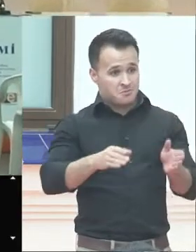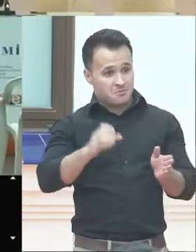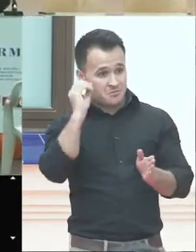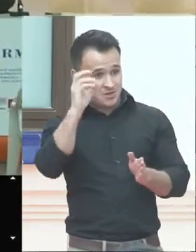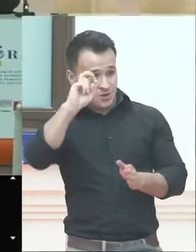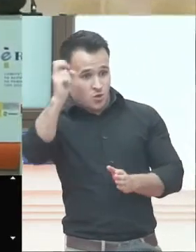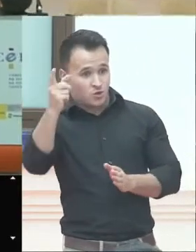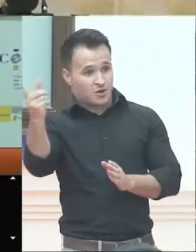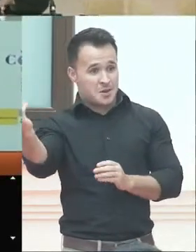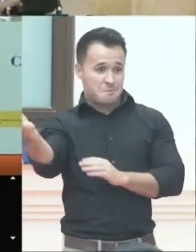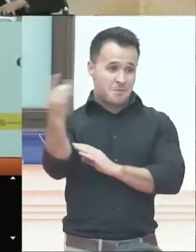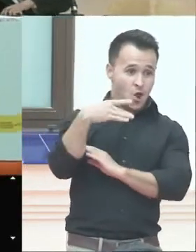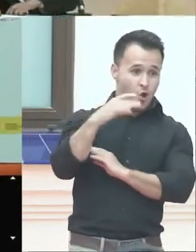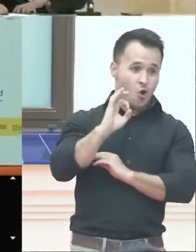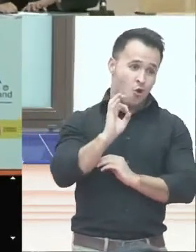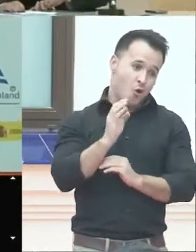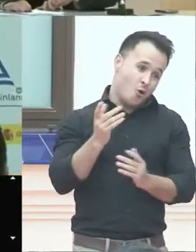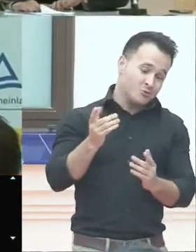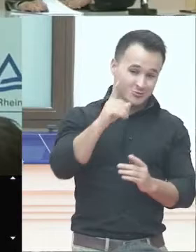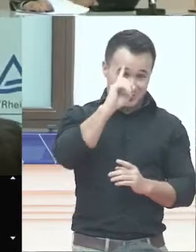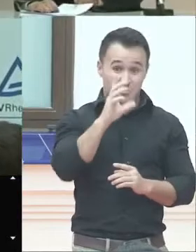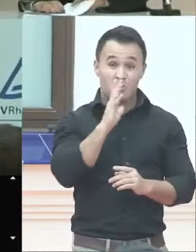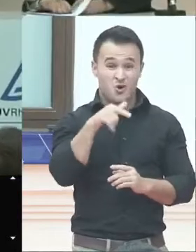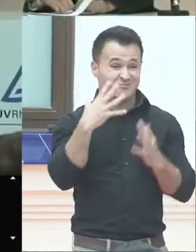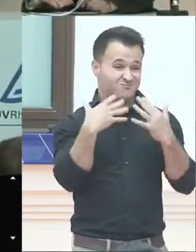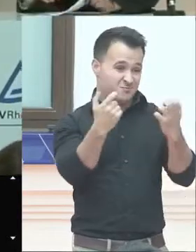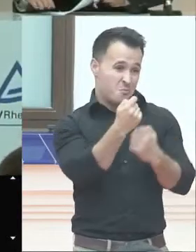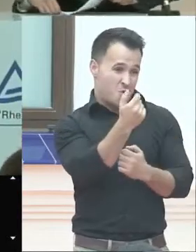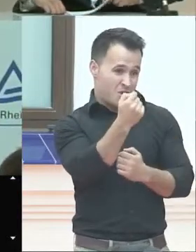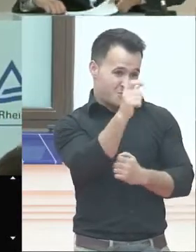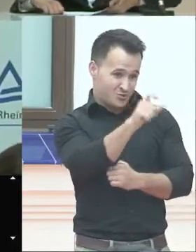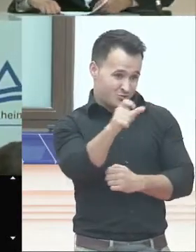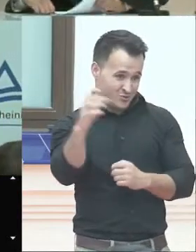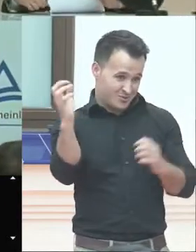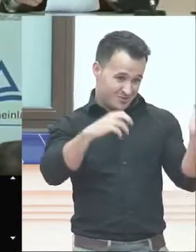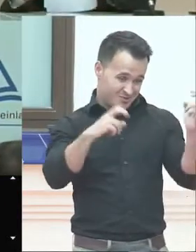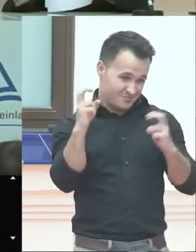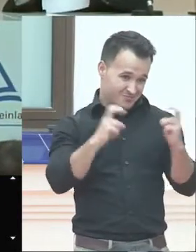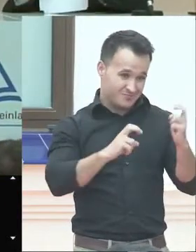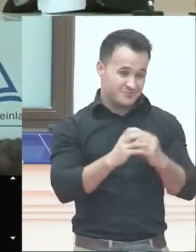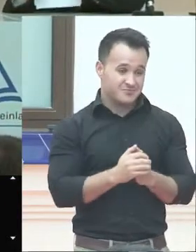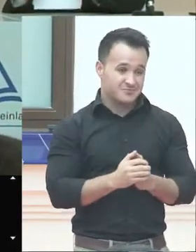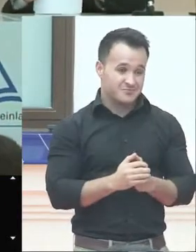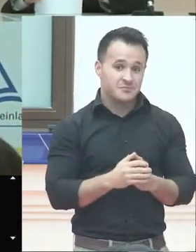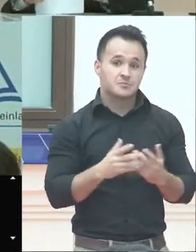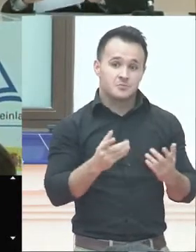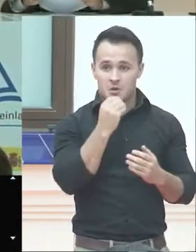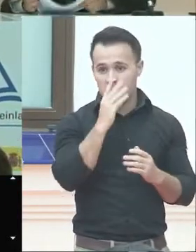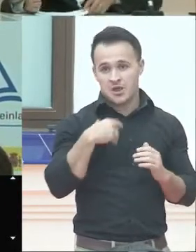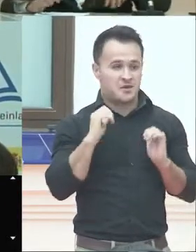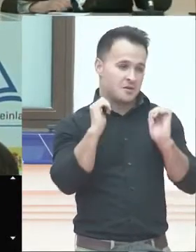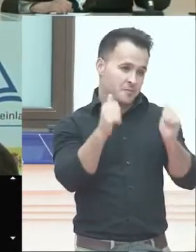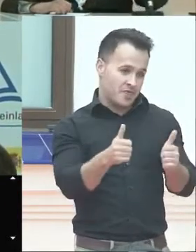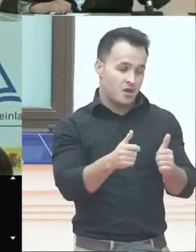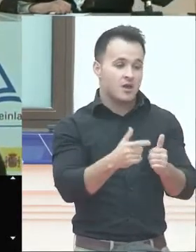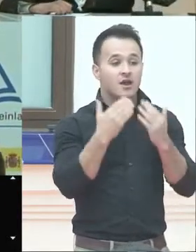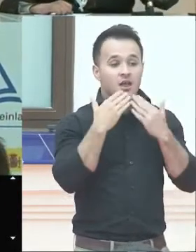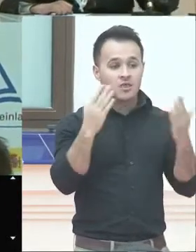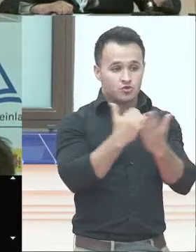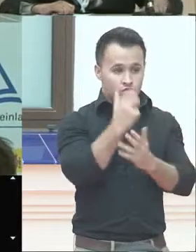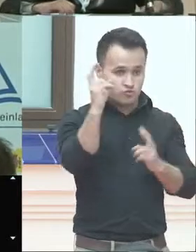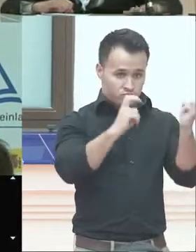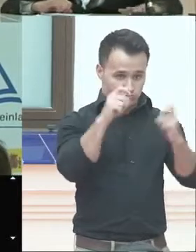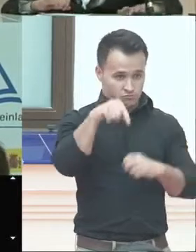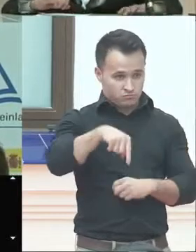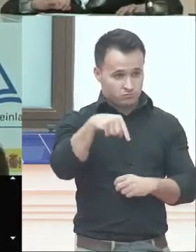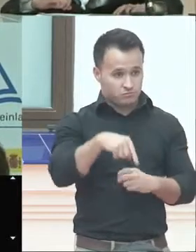mejor que la nuestra, pero veíamos muy poca afluencia de personas y estábamos preocupados y hay que empezar. Pues gracias a todos por estar